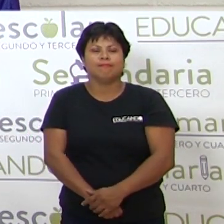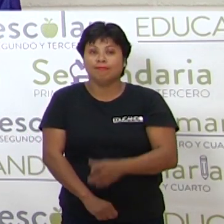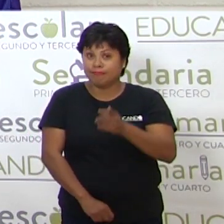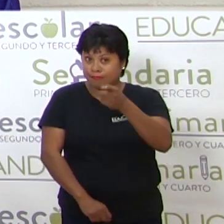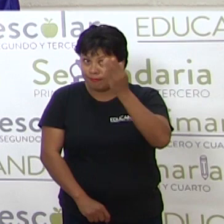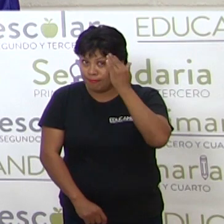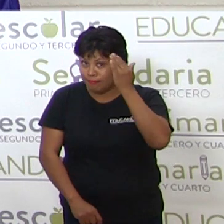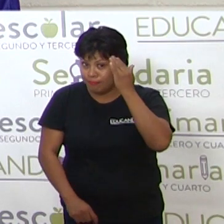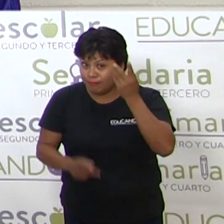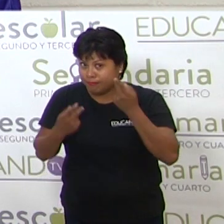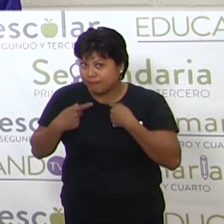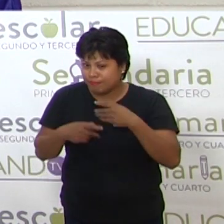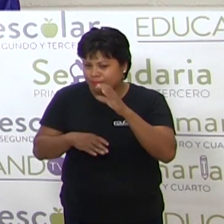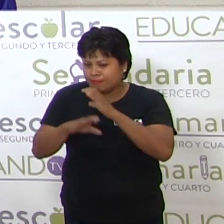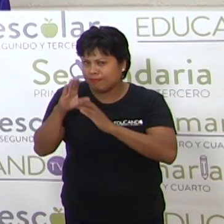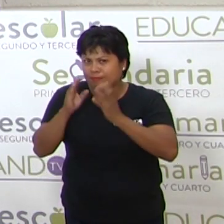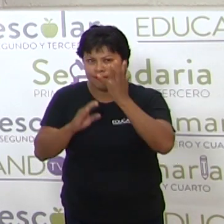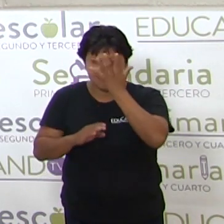bonito